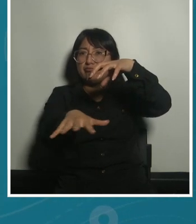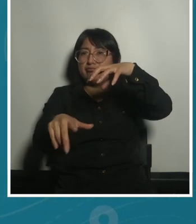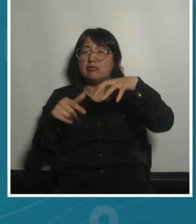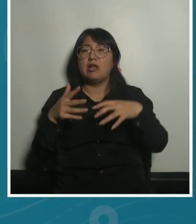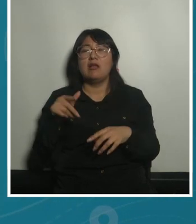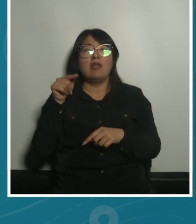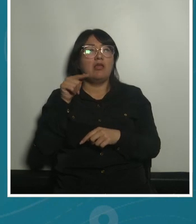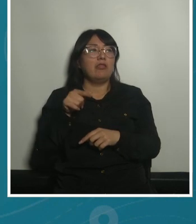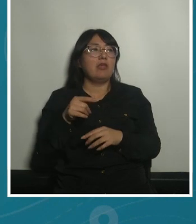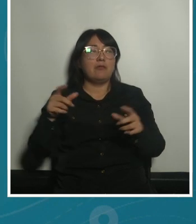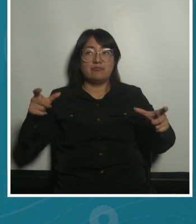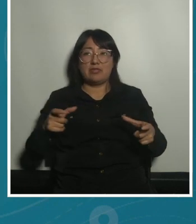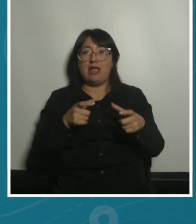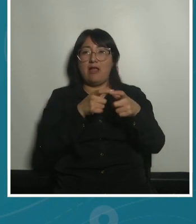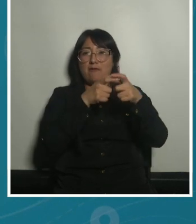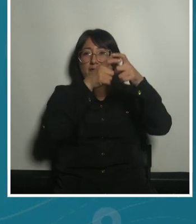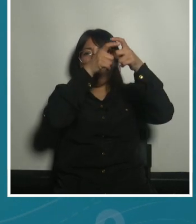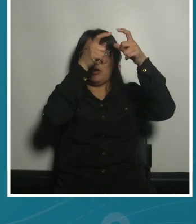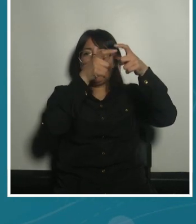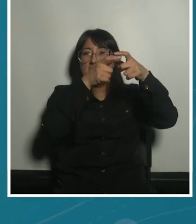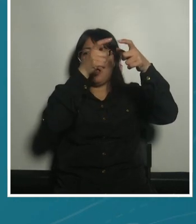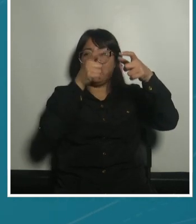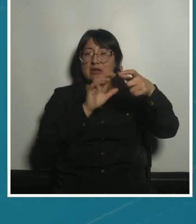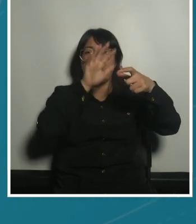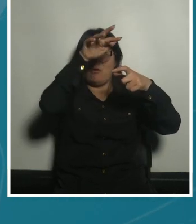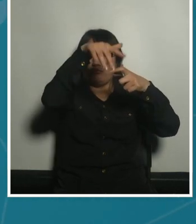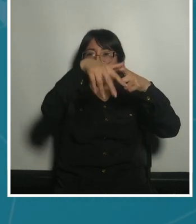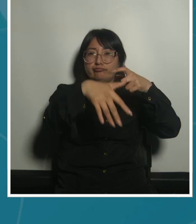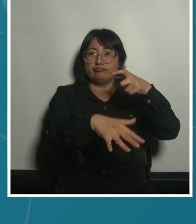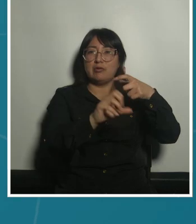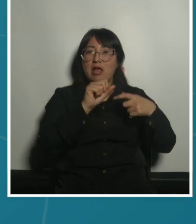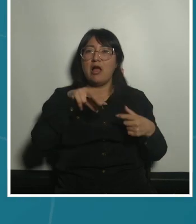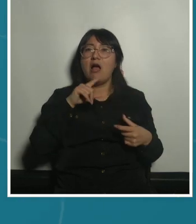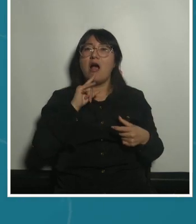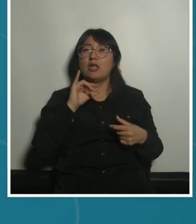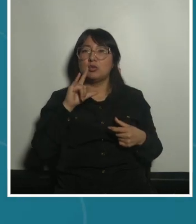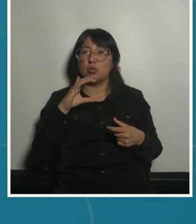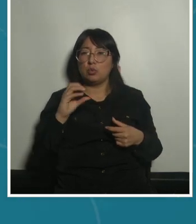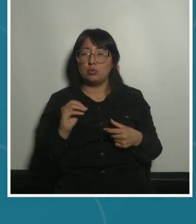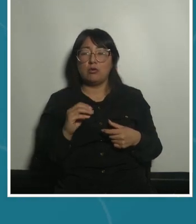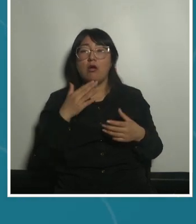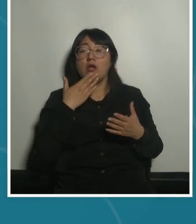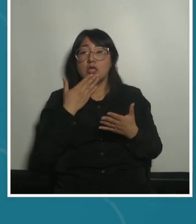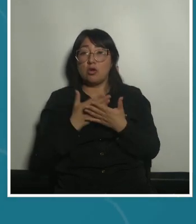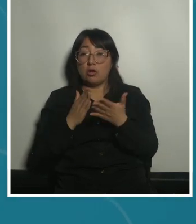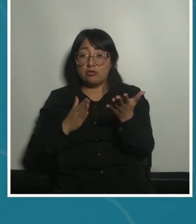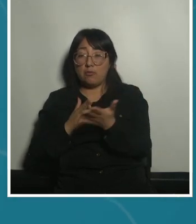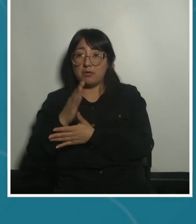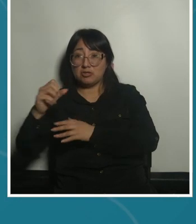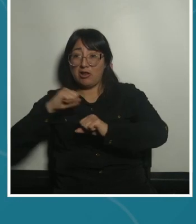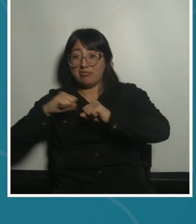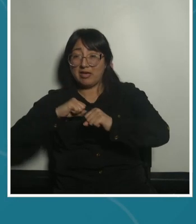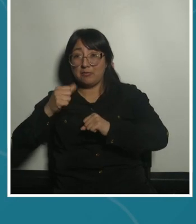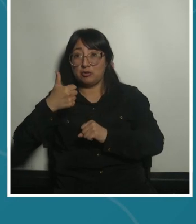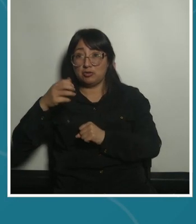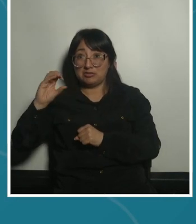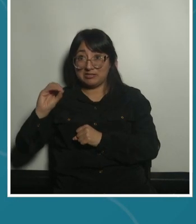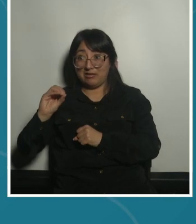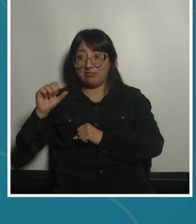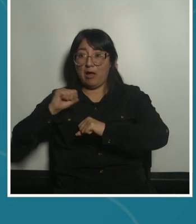tuvo el volcanismo activo, principalmente el volcán Actuco. Y cuando vino el terremoto del 60, vino mucha gente